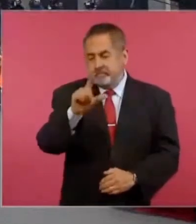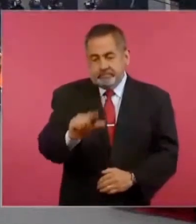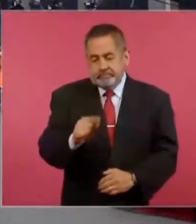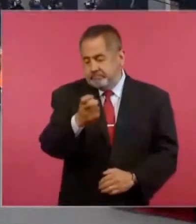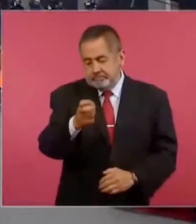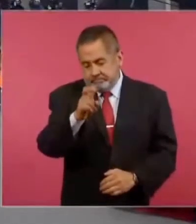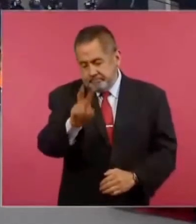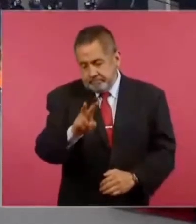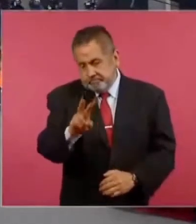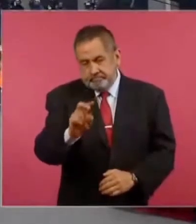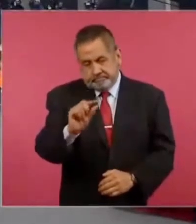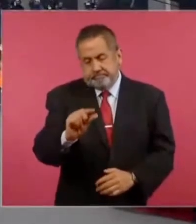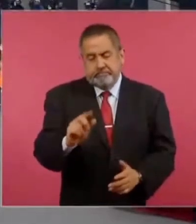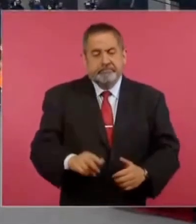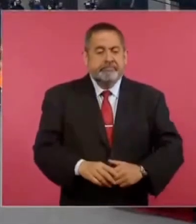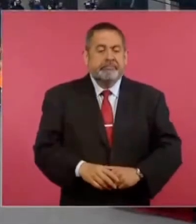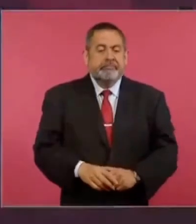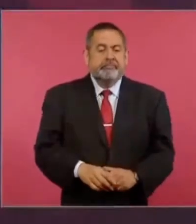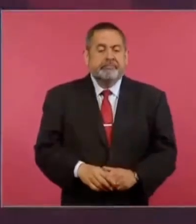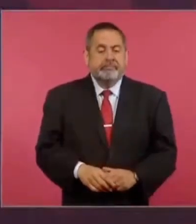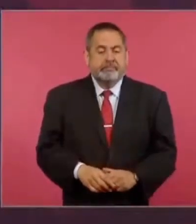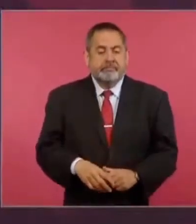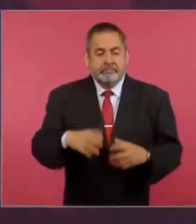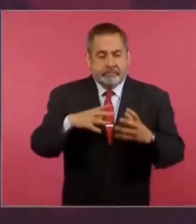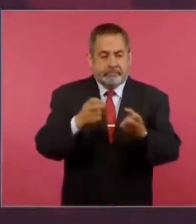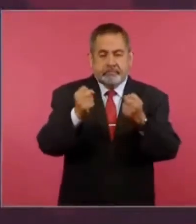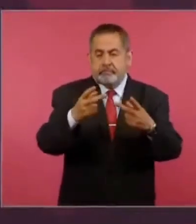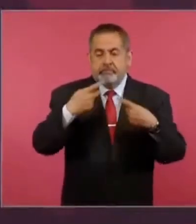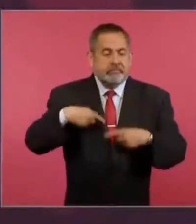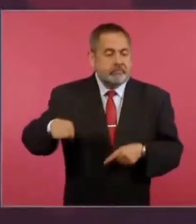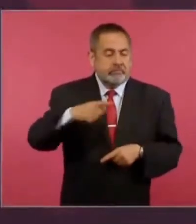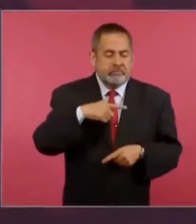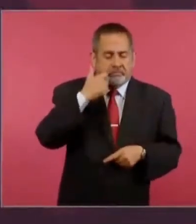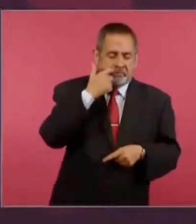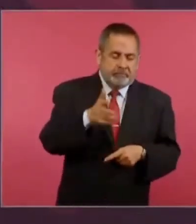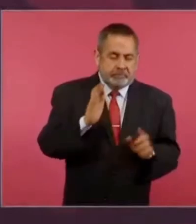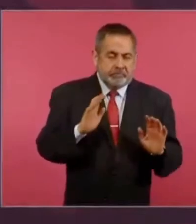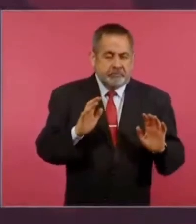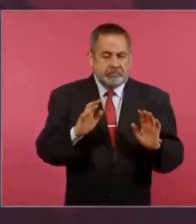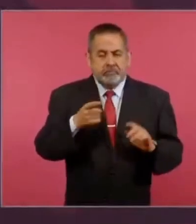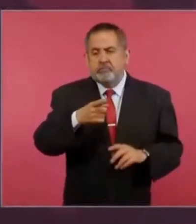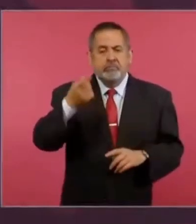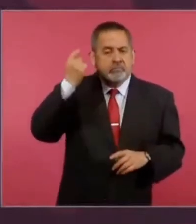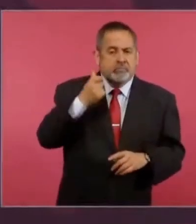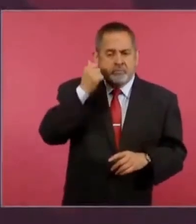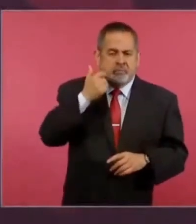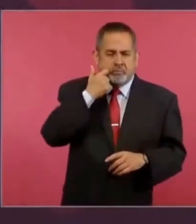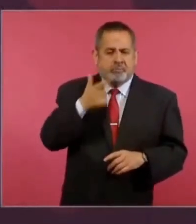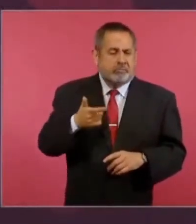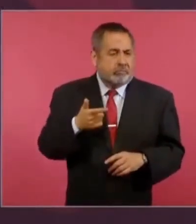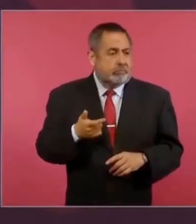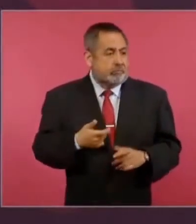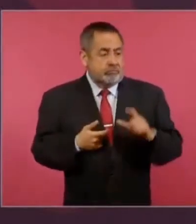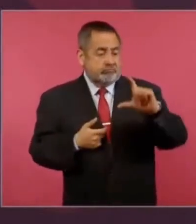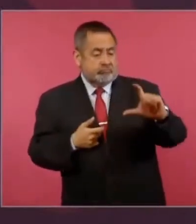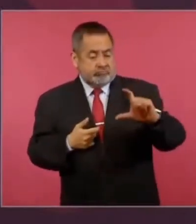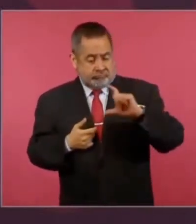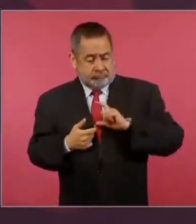claro. Sí. Hay muchos que no se quieren jubilar por lo mismo.